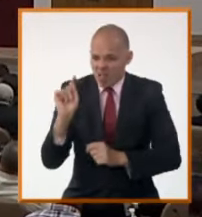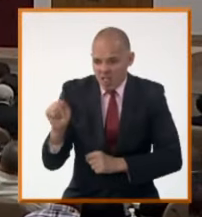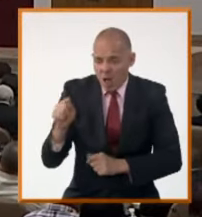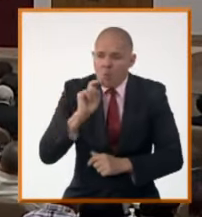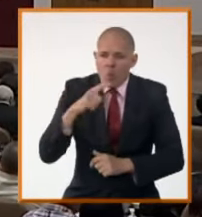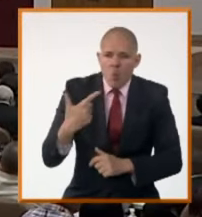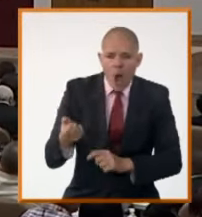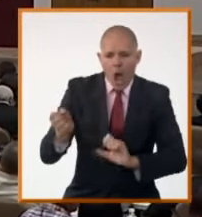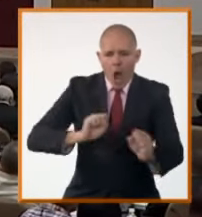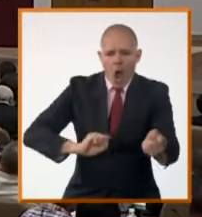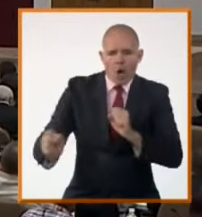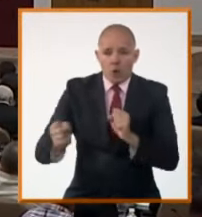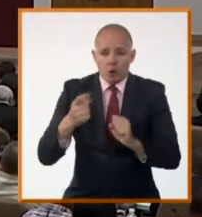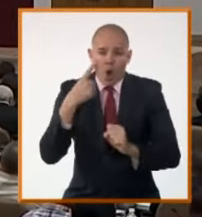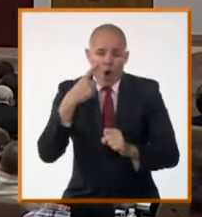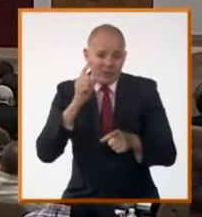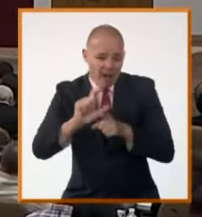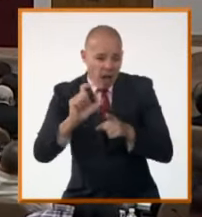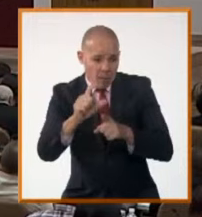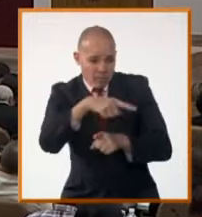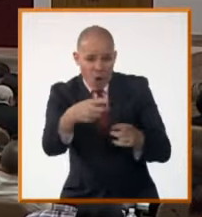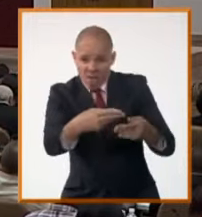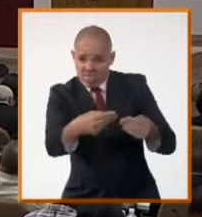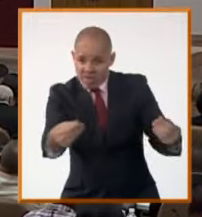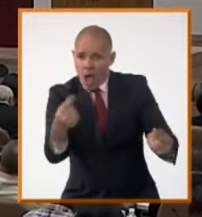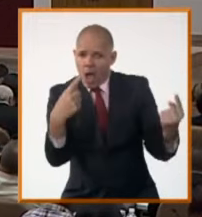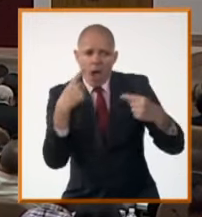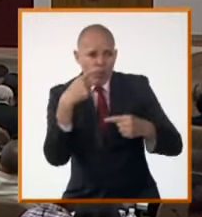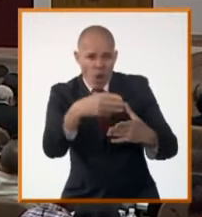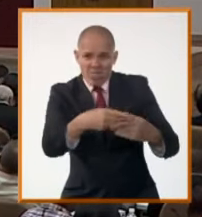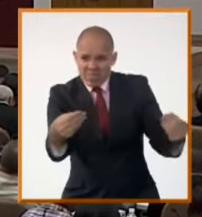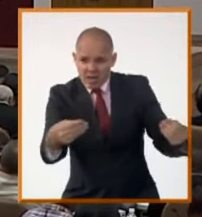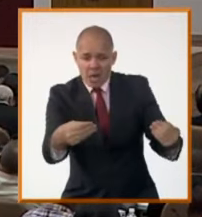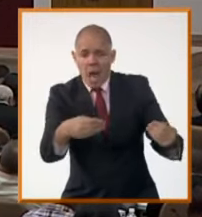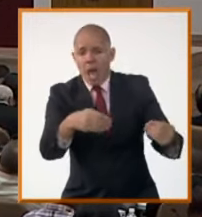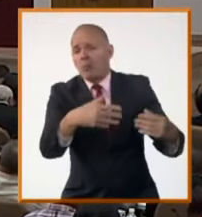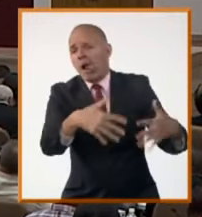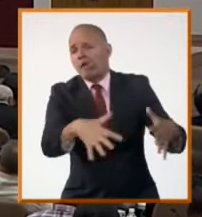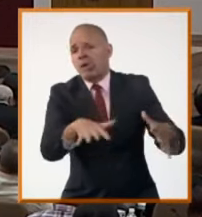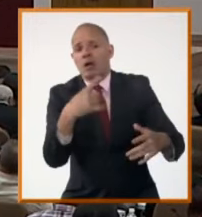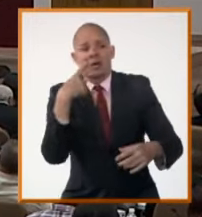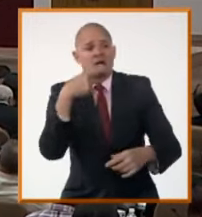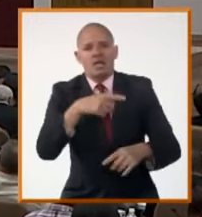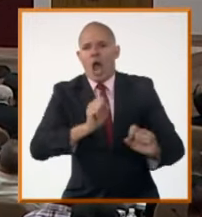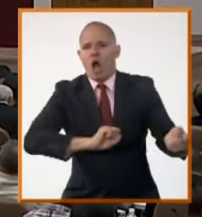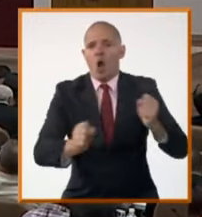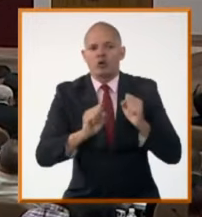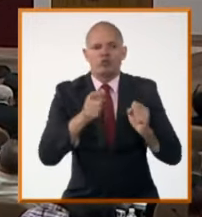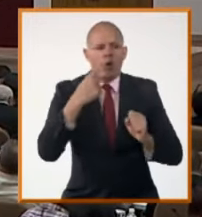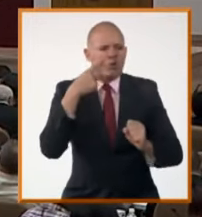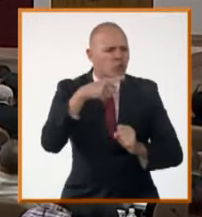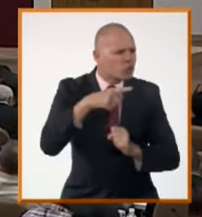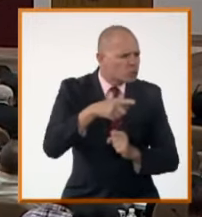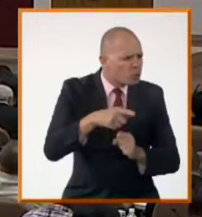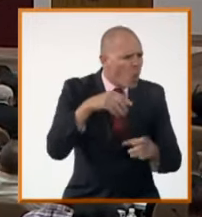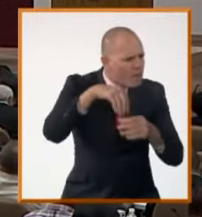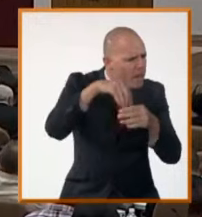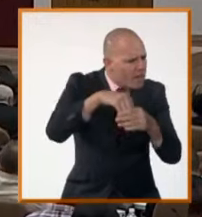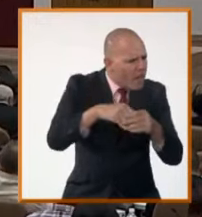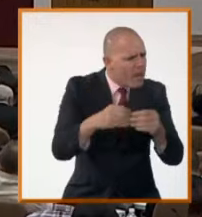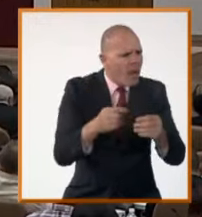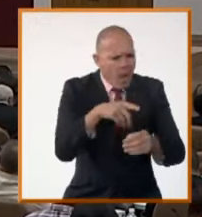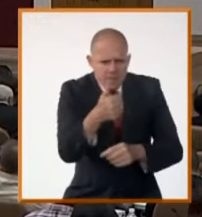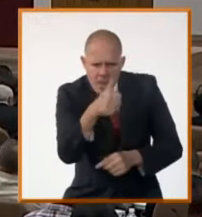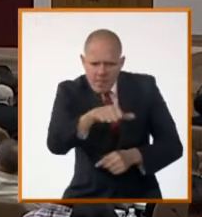las tierras subutilizadas con indisciplinas, violaciones y que realmente no